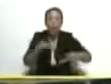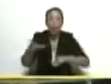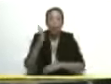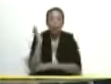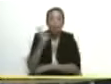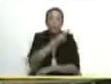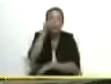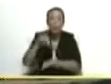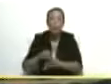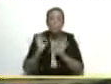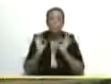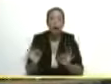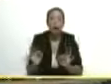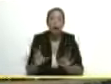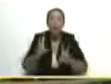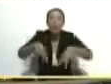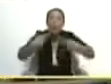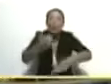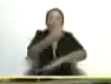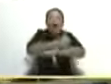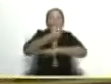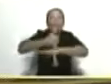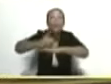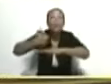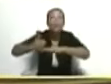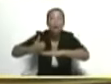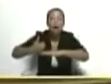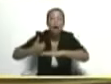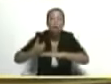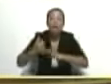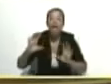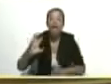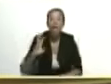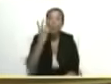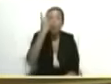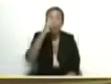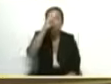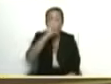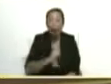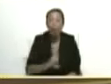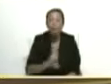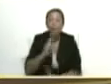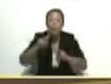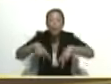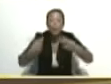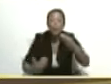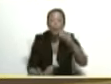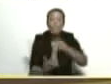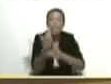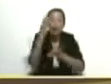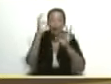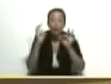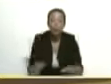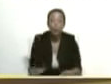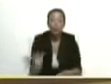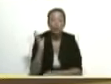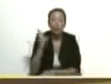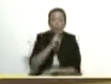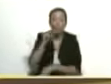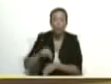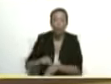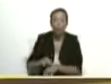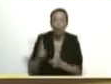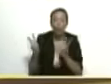sesiones para el cuarto año legislativo de este Parlamento.